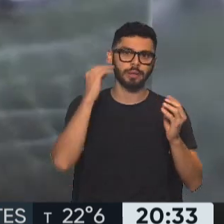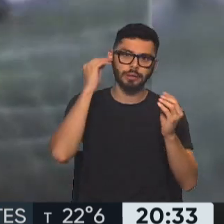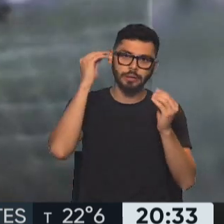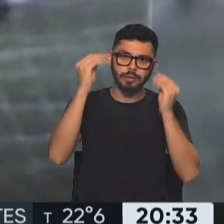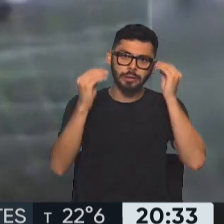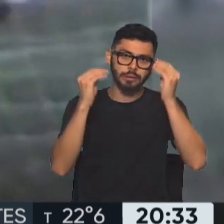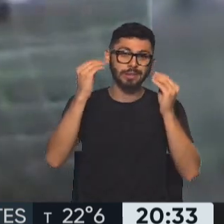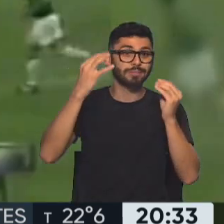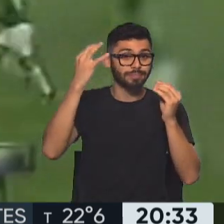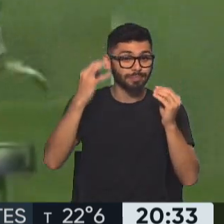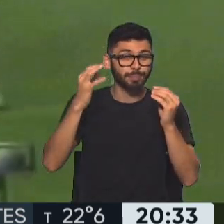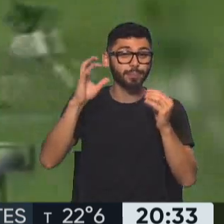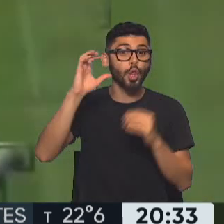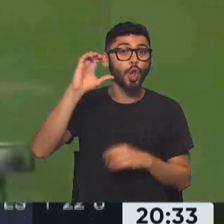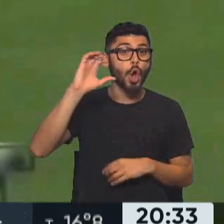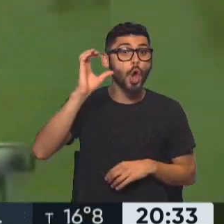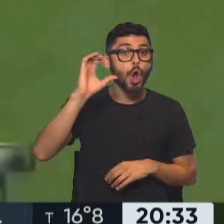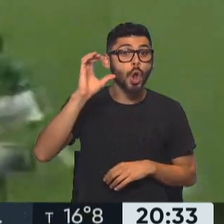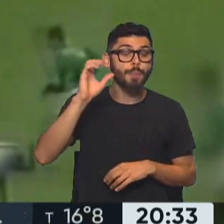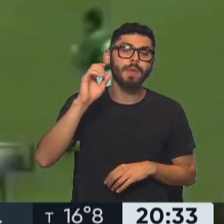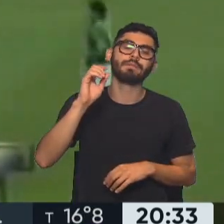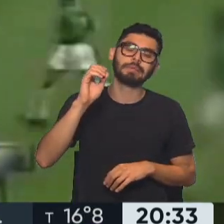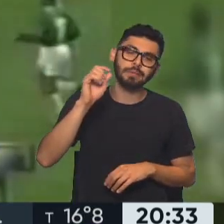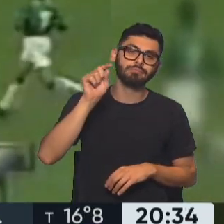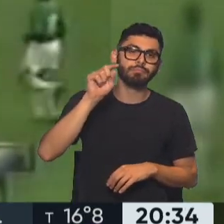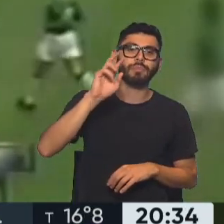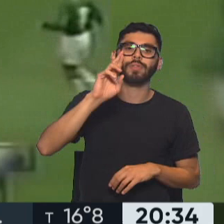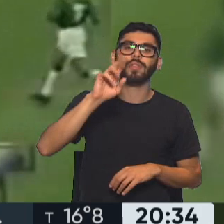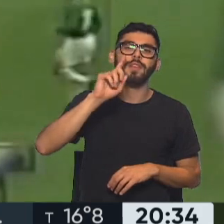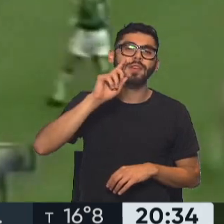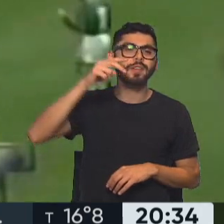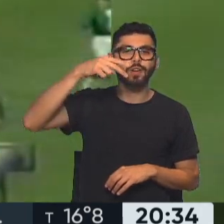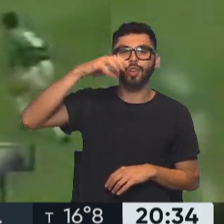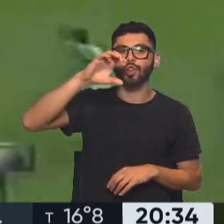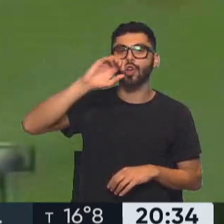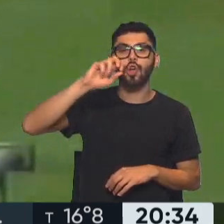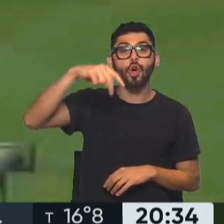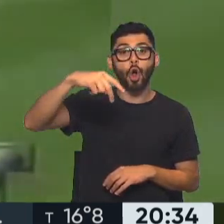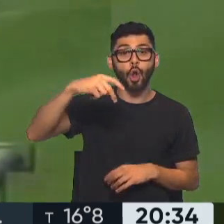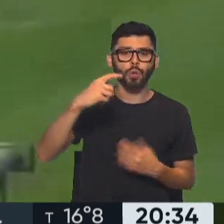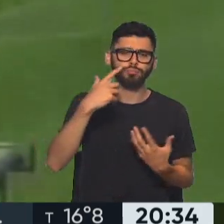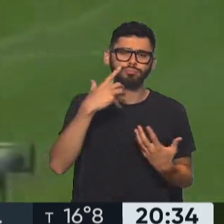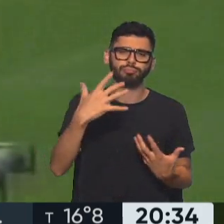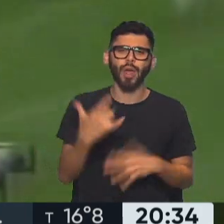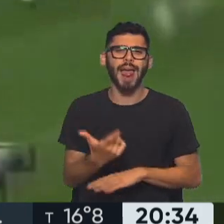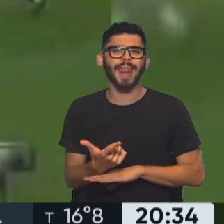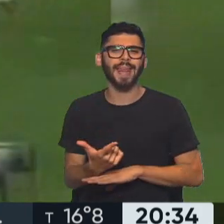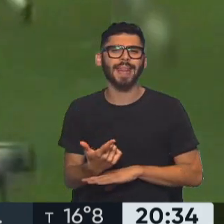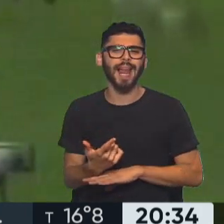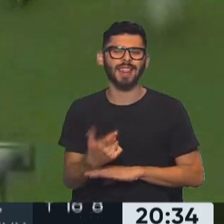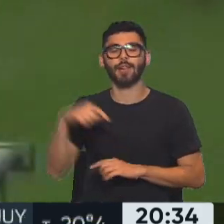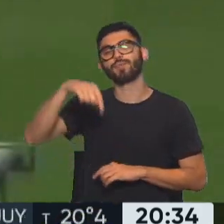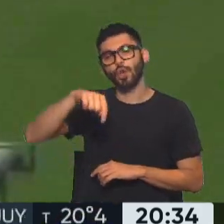y sobre todo al pueblo colombiano. Hablamos de Freddy Rincón, aquel gran delantero, hoy de